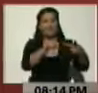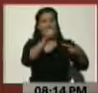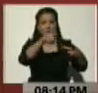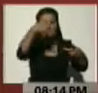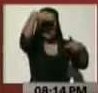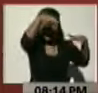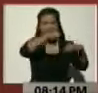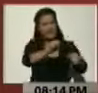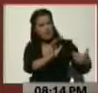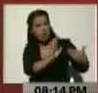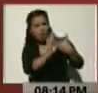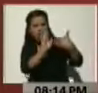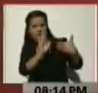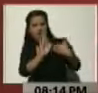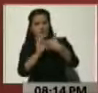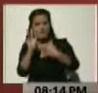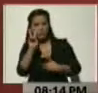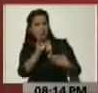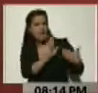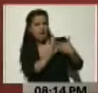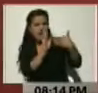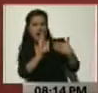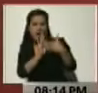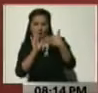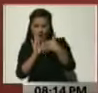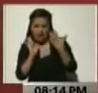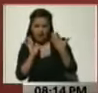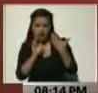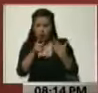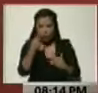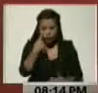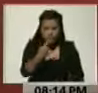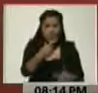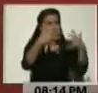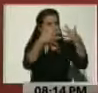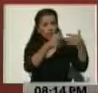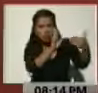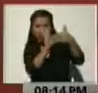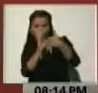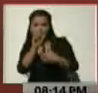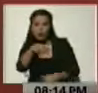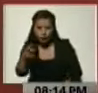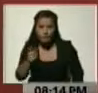no está atacando directamente a nuestro país, el imperialismo norteamericano. No lo está atacando.